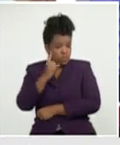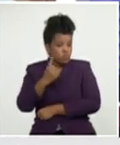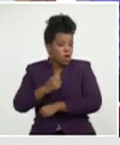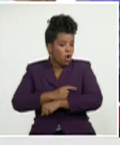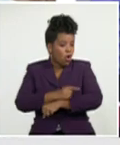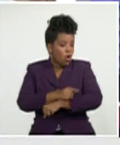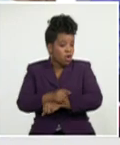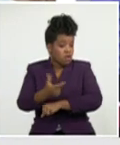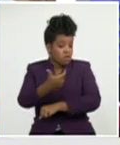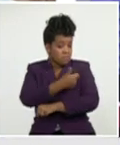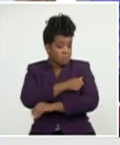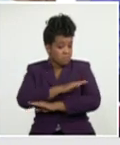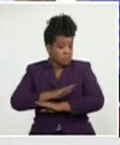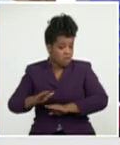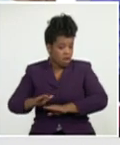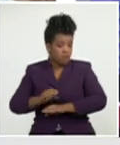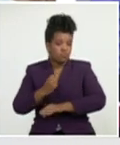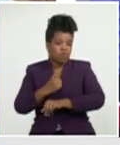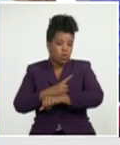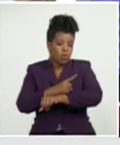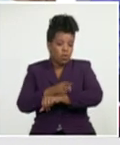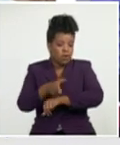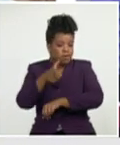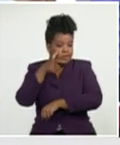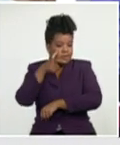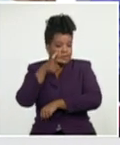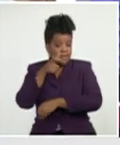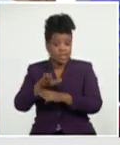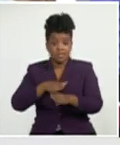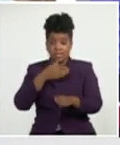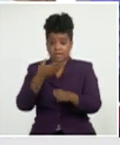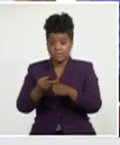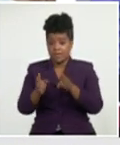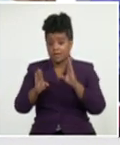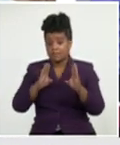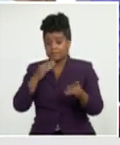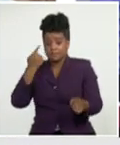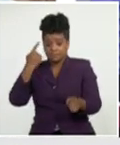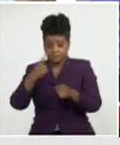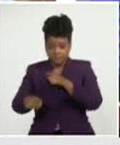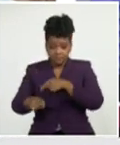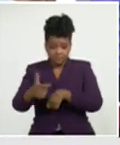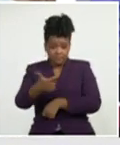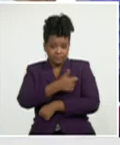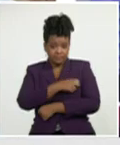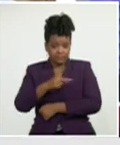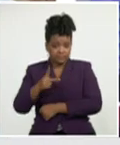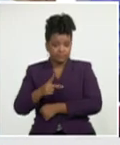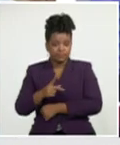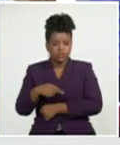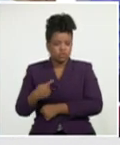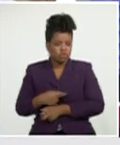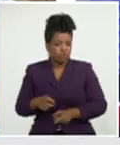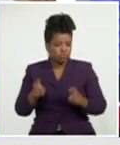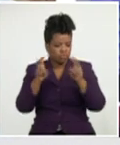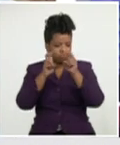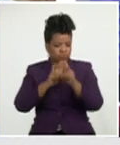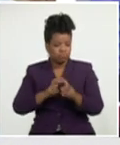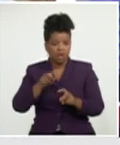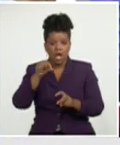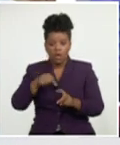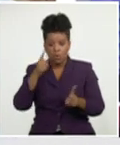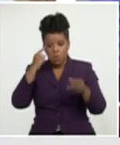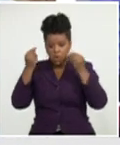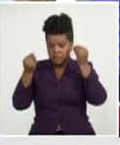y después, en el transcurso entre una dosis y otra, se recogen todos los eventos adversos que ocurren con la vacunación. Y no hay nada alarmante hasta el momento. No se